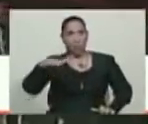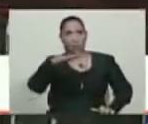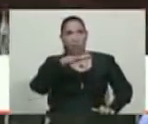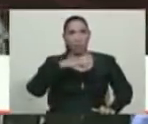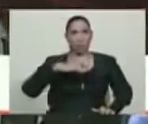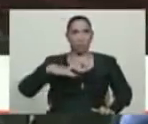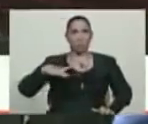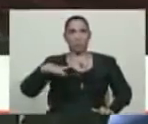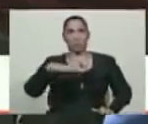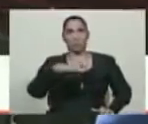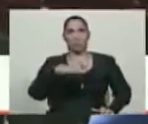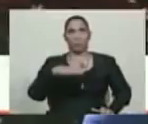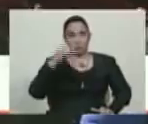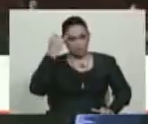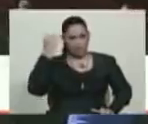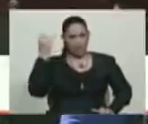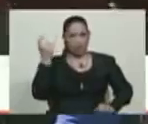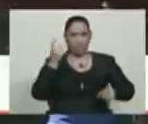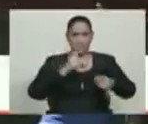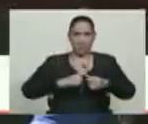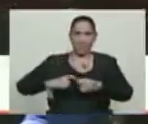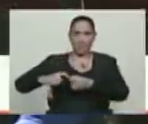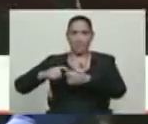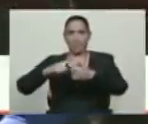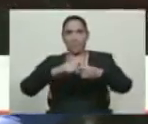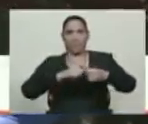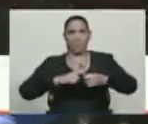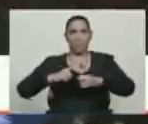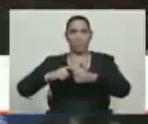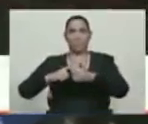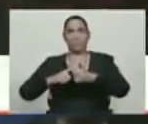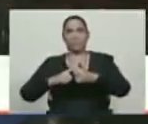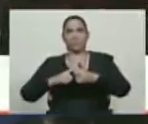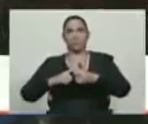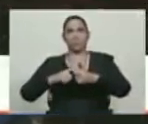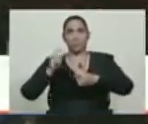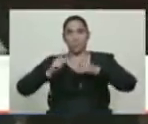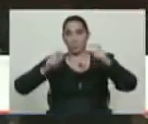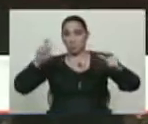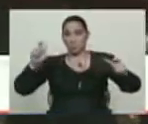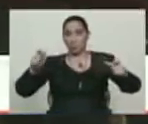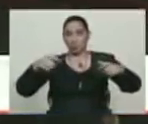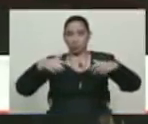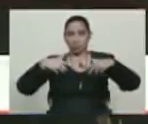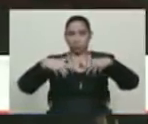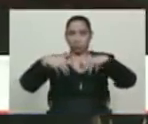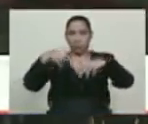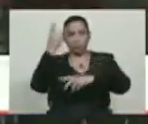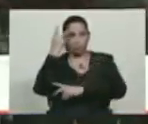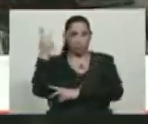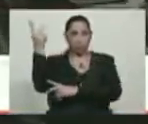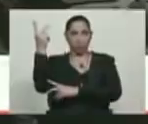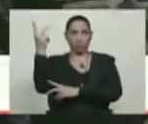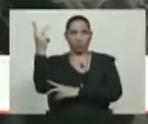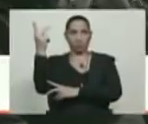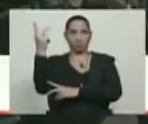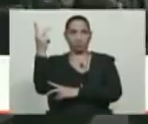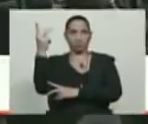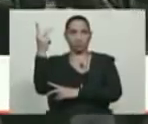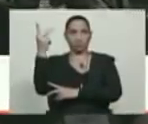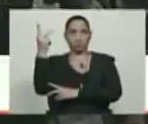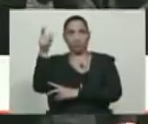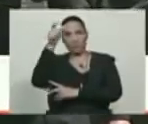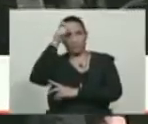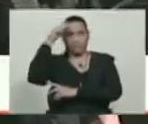con la idea que tenemos de incorporar como personal de tropa, personal profesional, a milicianos